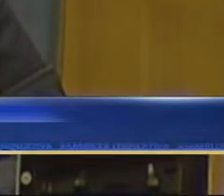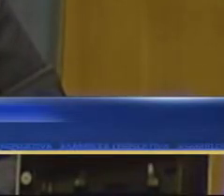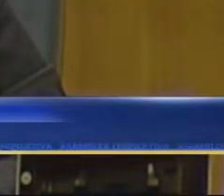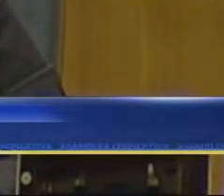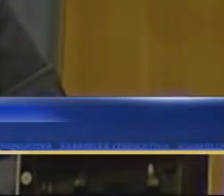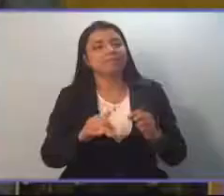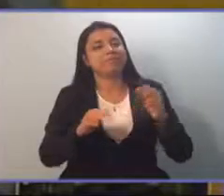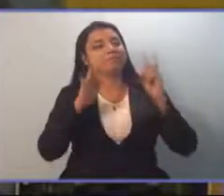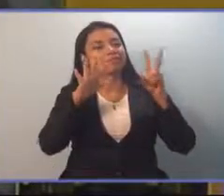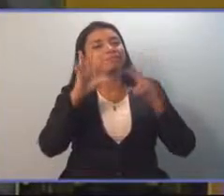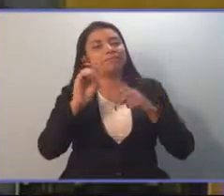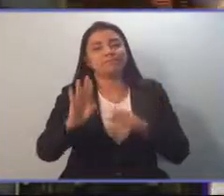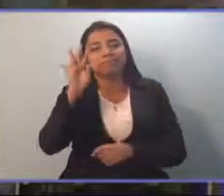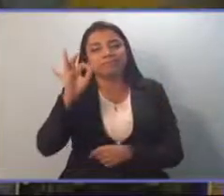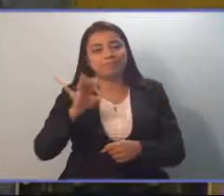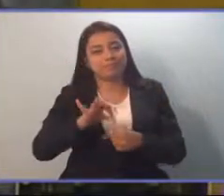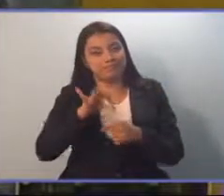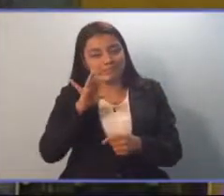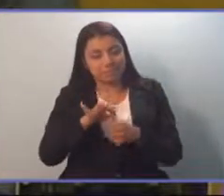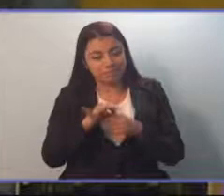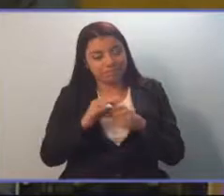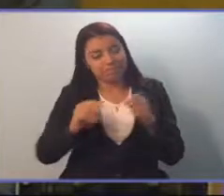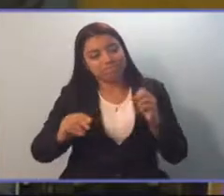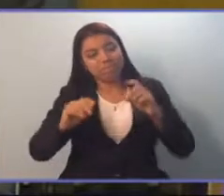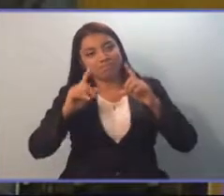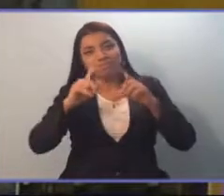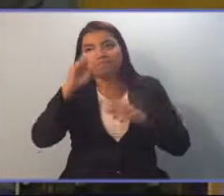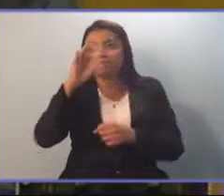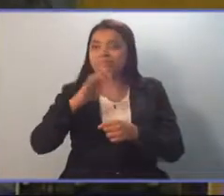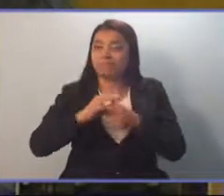con 70 votos en pantalla